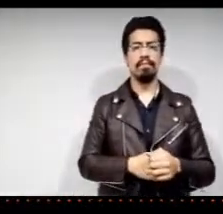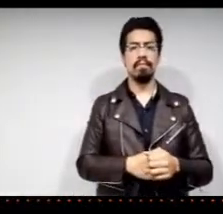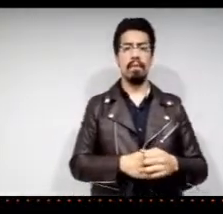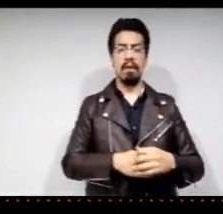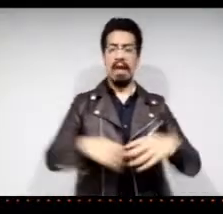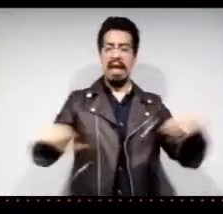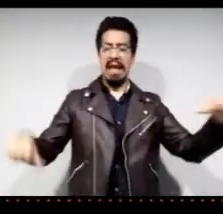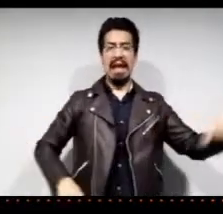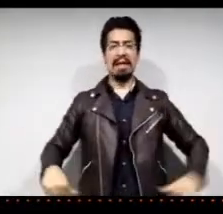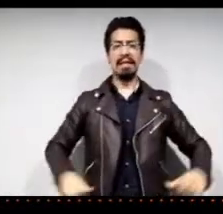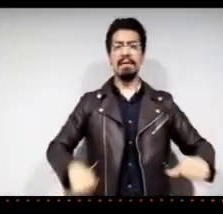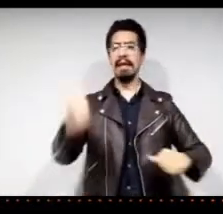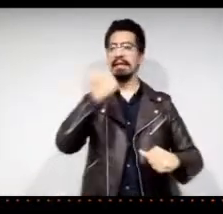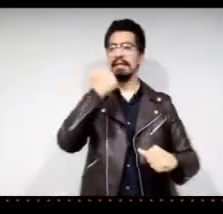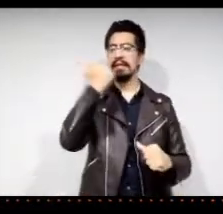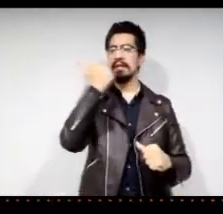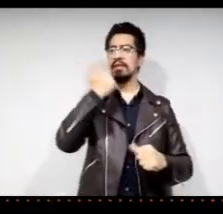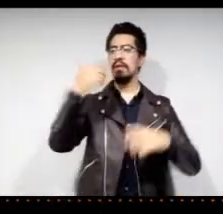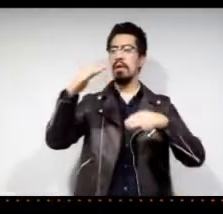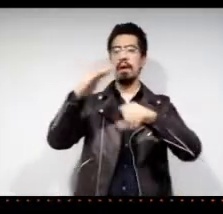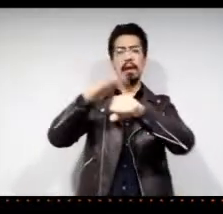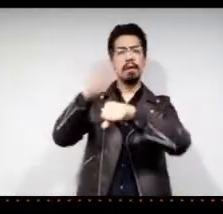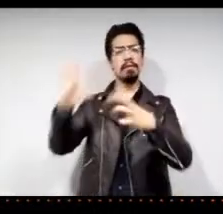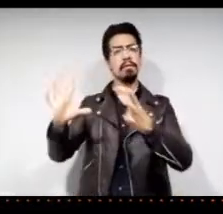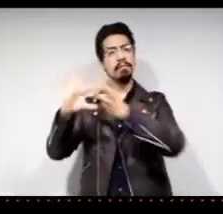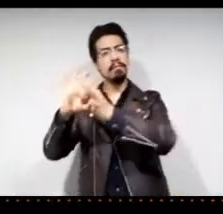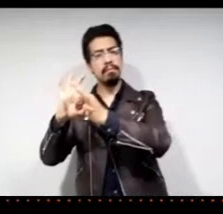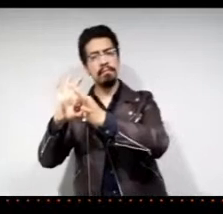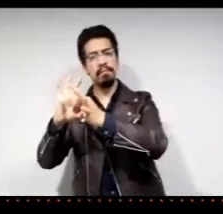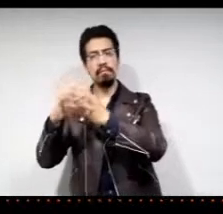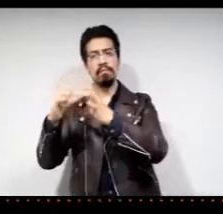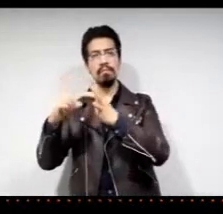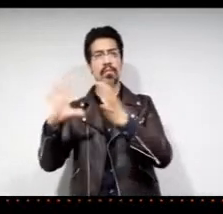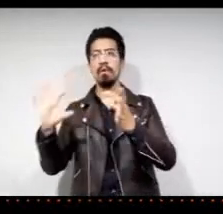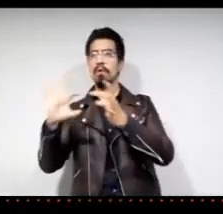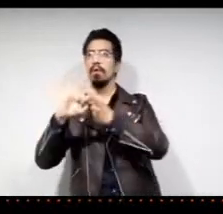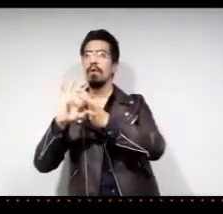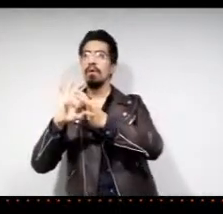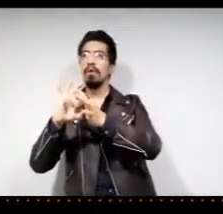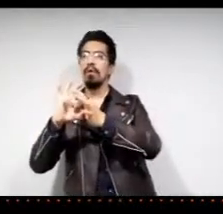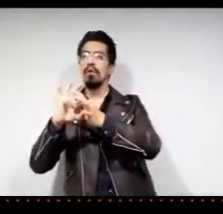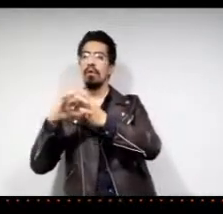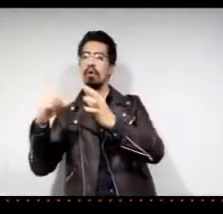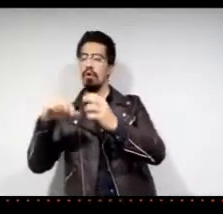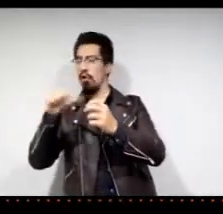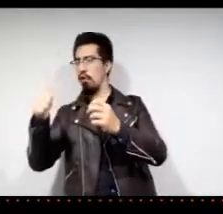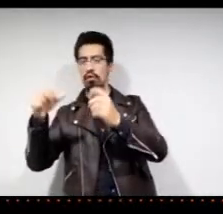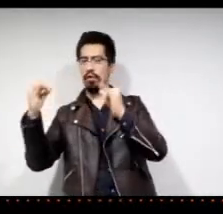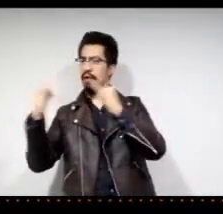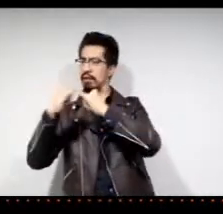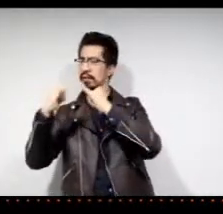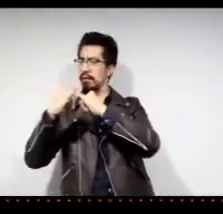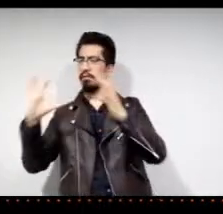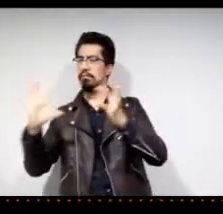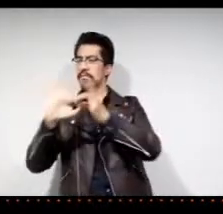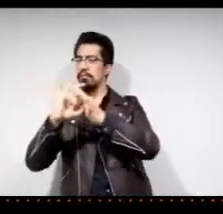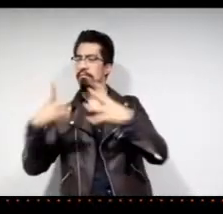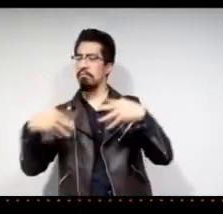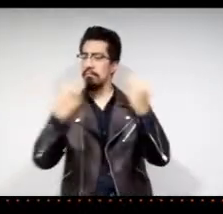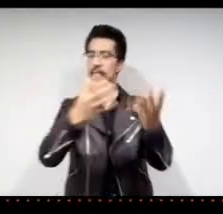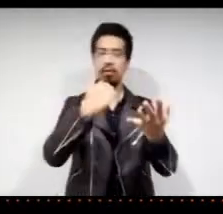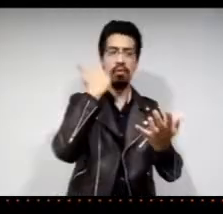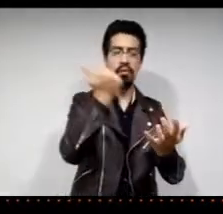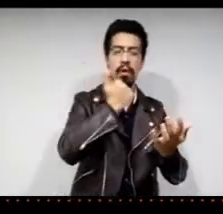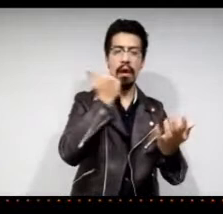académicas adicionales, particularmente con nuestra alianza con Coursera y con edX, estamos ofreciendo a nuestros estudiantes la posibilidad de tomar cursos